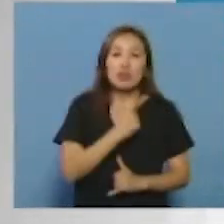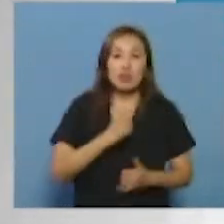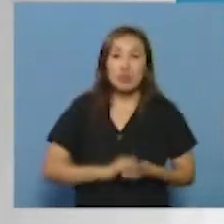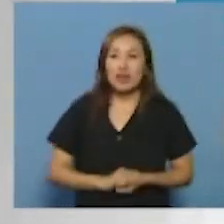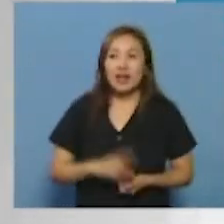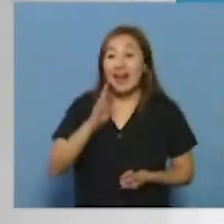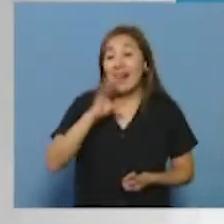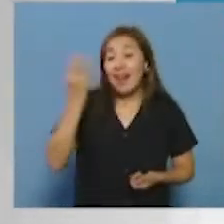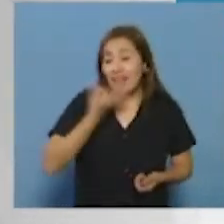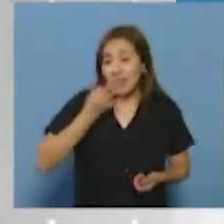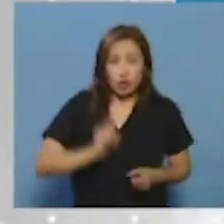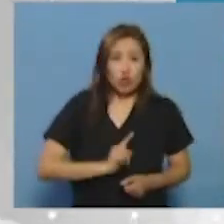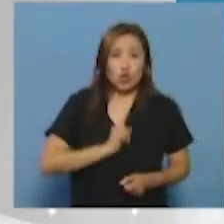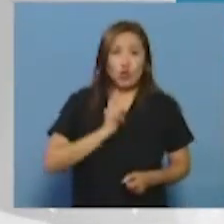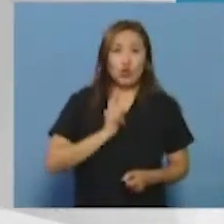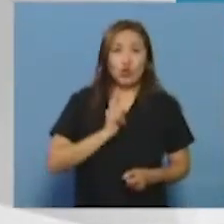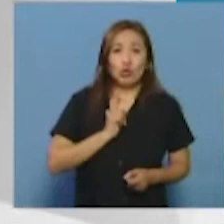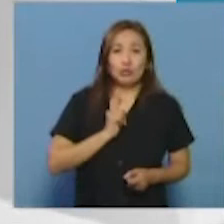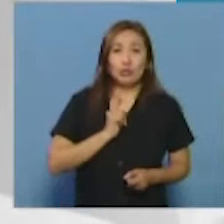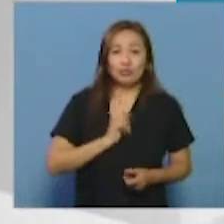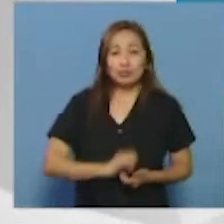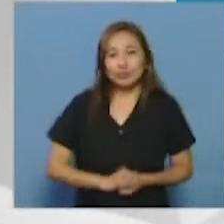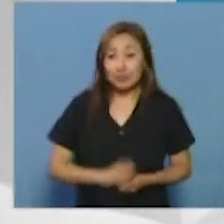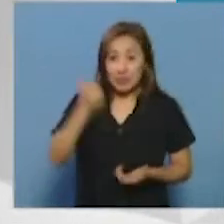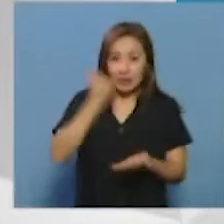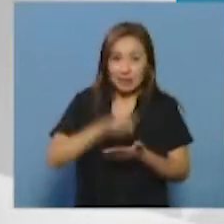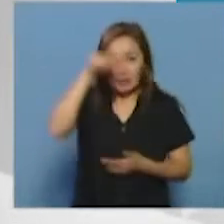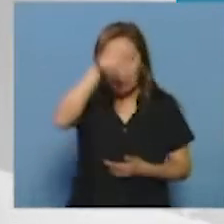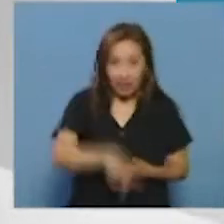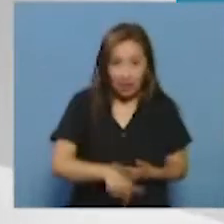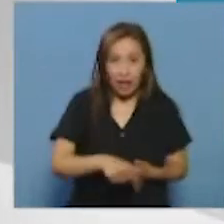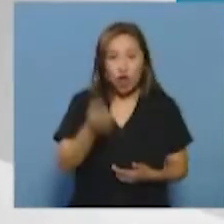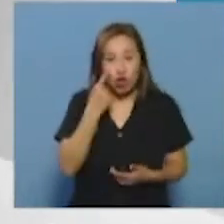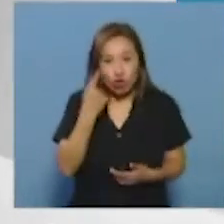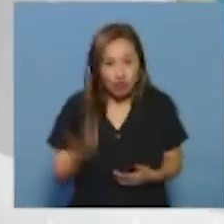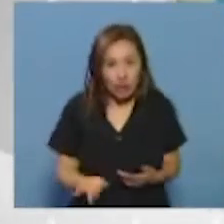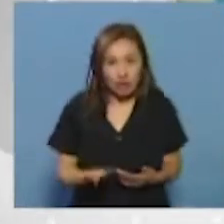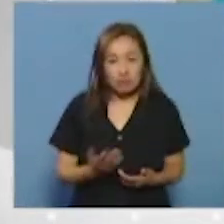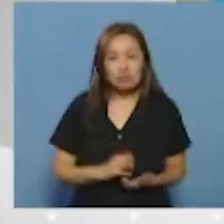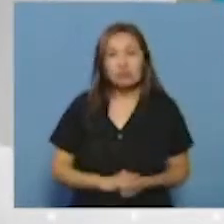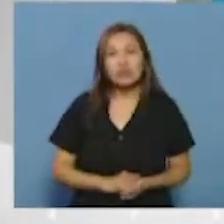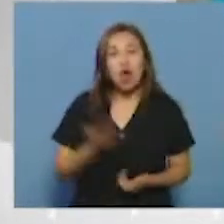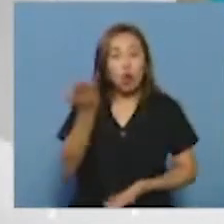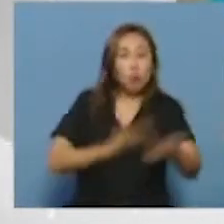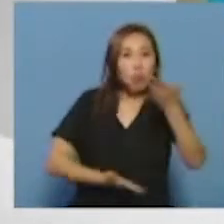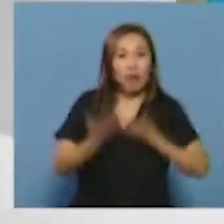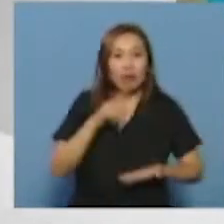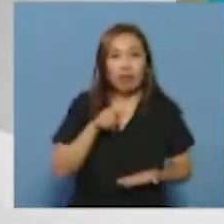La verdad que es un orgullo estar acá con ustedes, conocerlos,